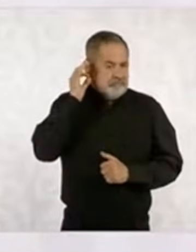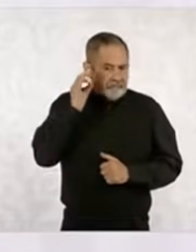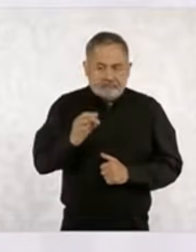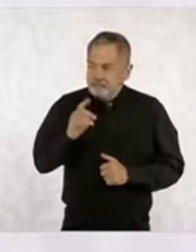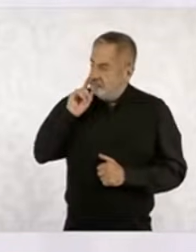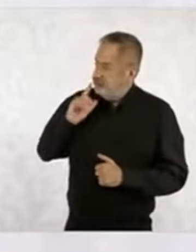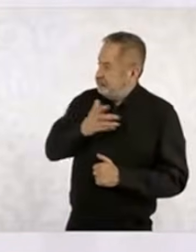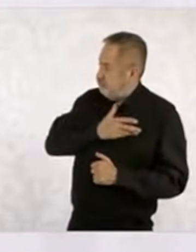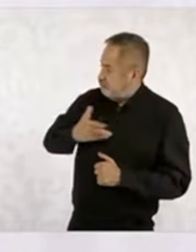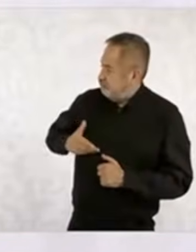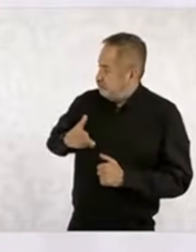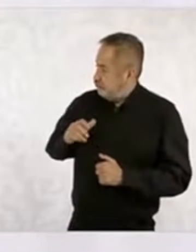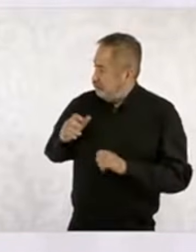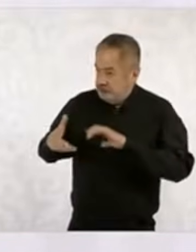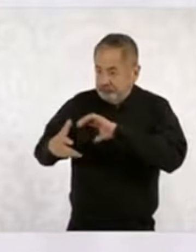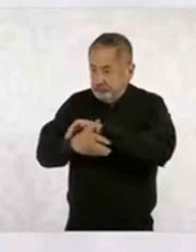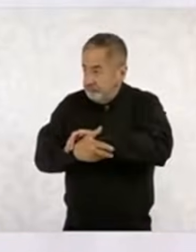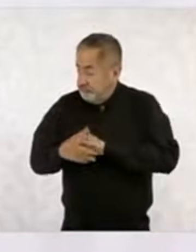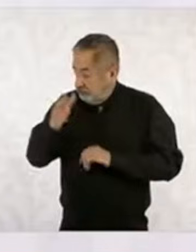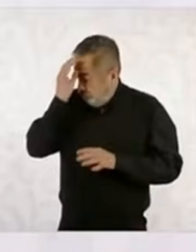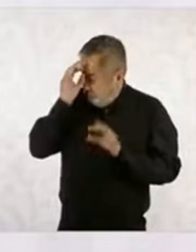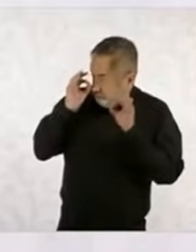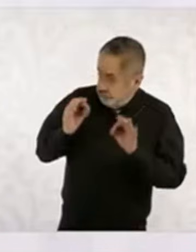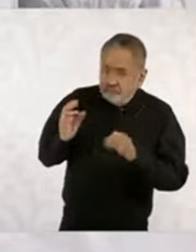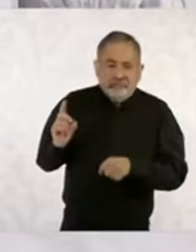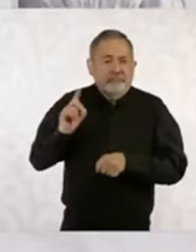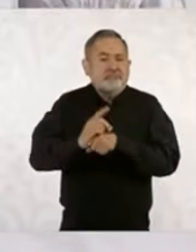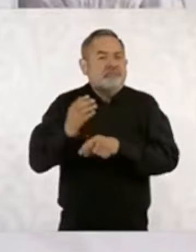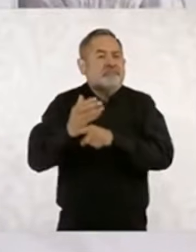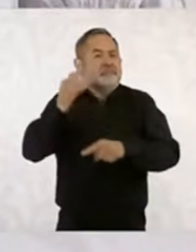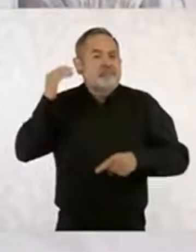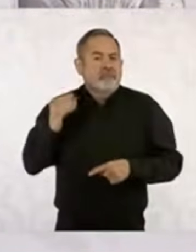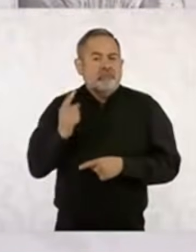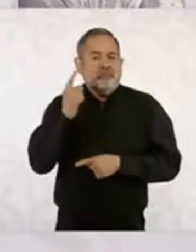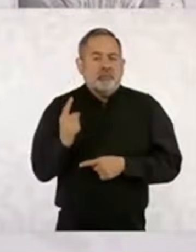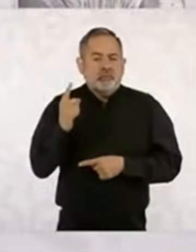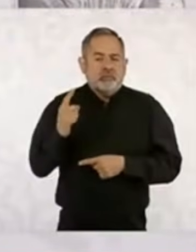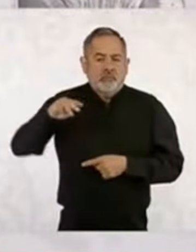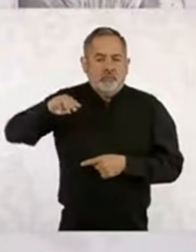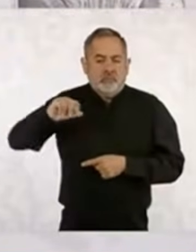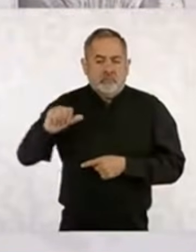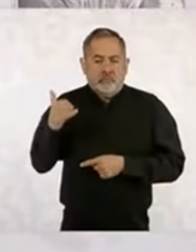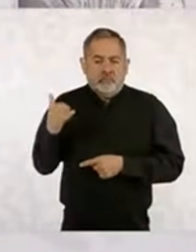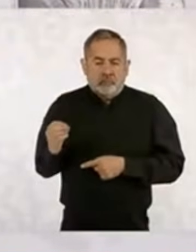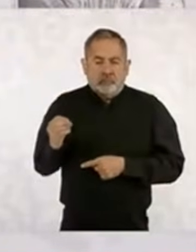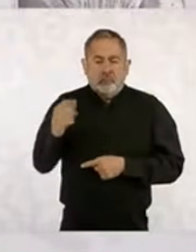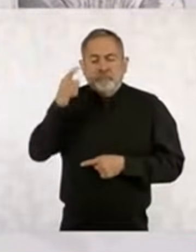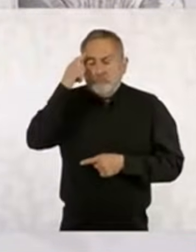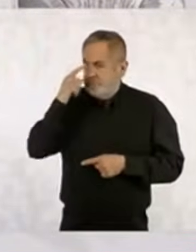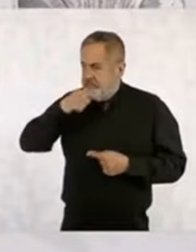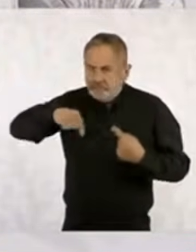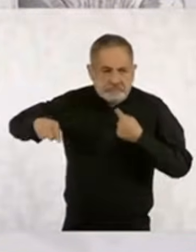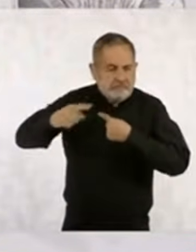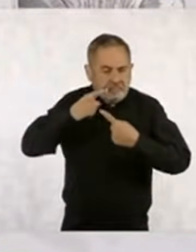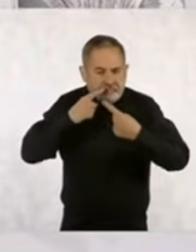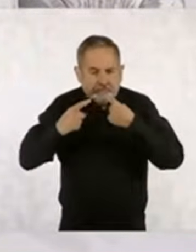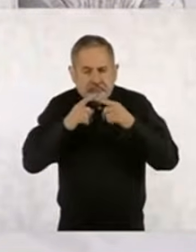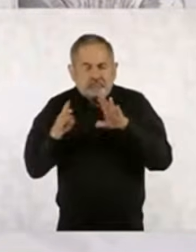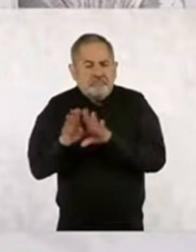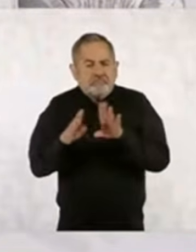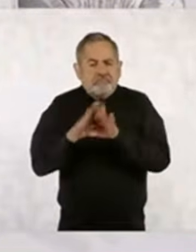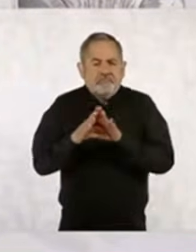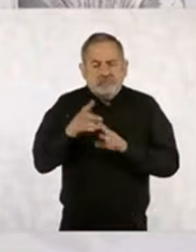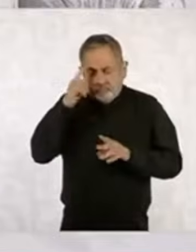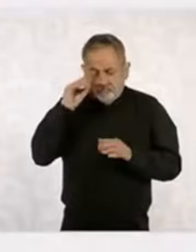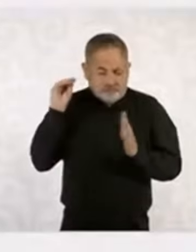nuestra presidenta el 1 de mayo de que se diera inicio al debate para llegar a los acuerdos sobre cómo implementar